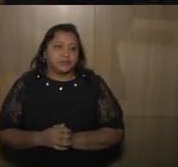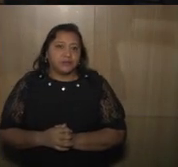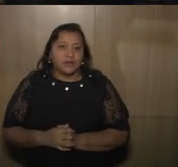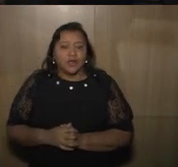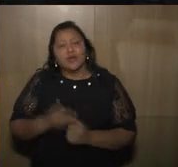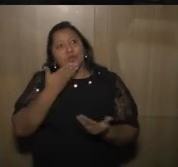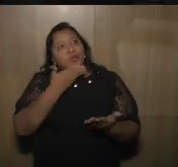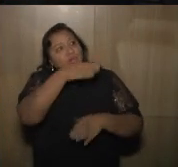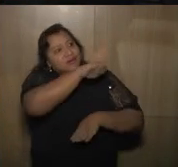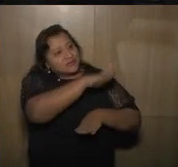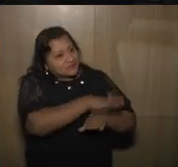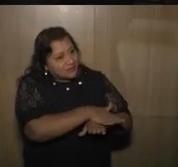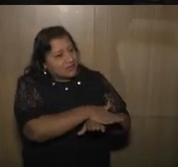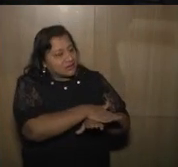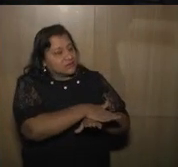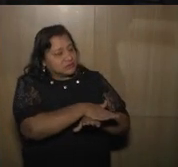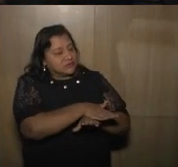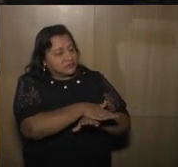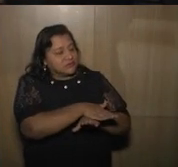Profesor Peláez, muy buenas tardes.